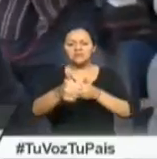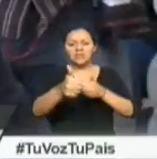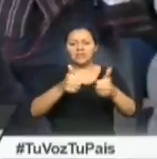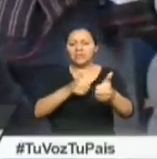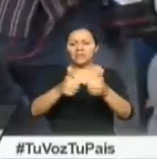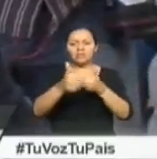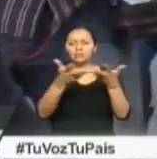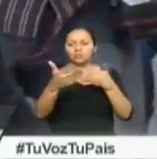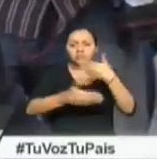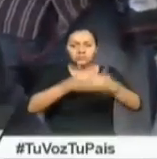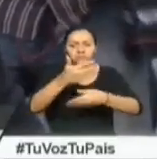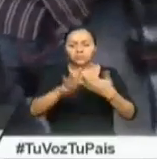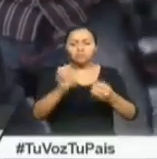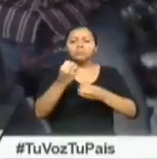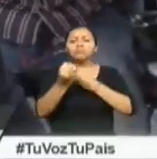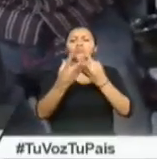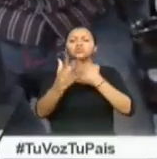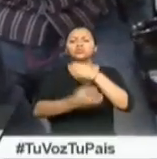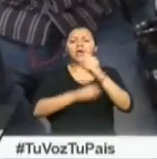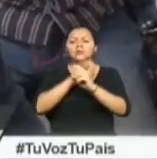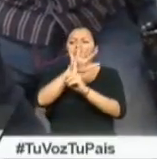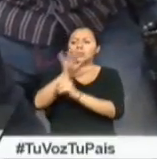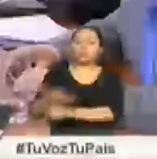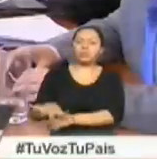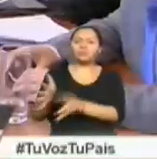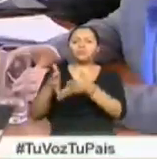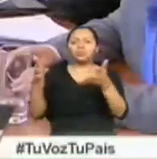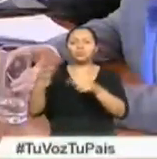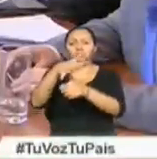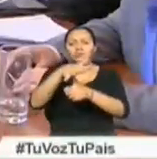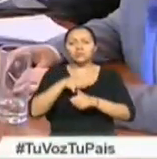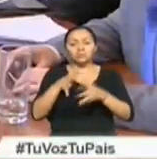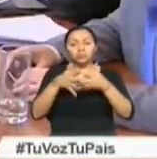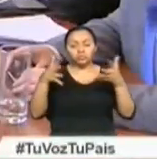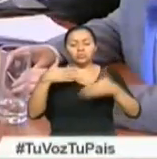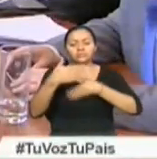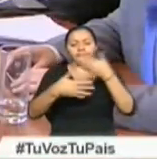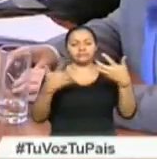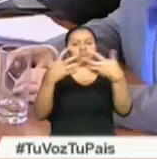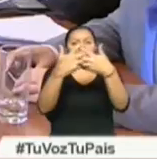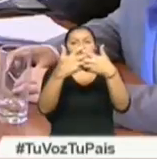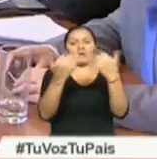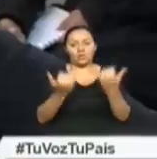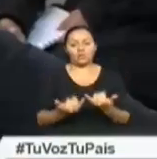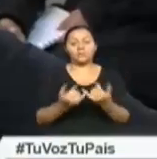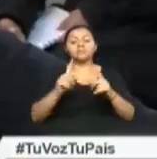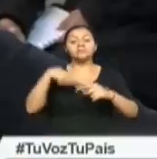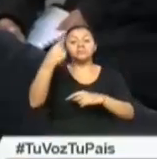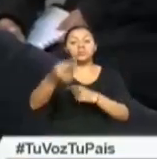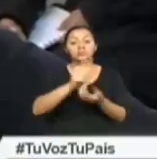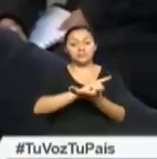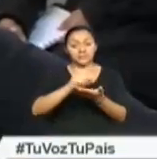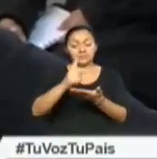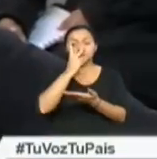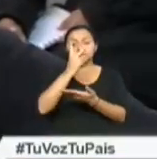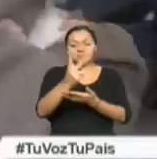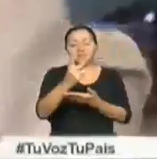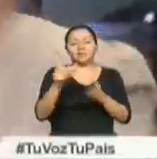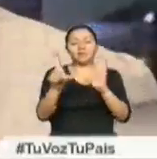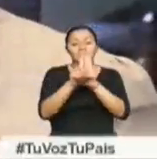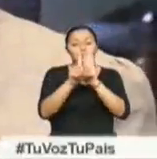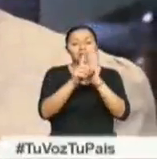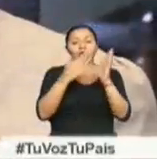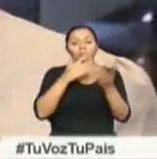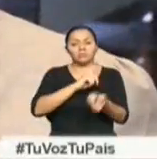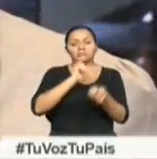décadas de exclusión y discriminación. La próxima semana la mesa legislativa prevé analizar el articulado con